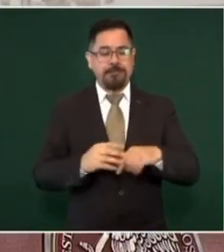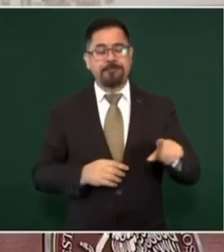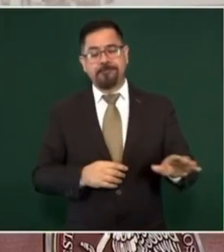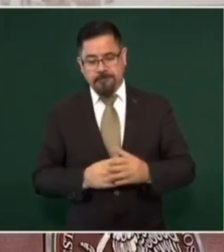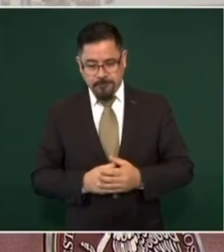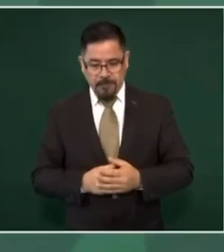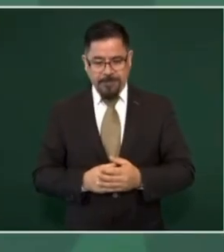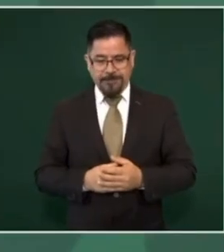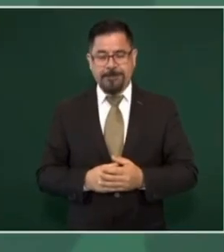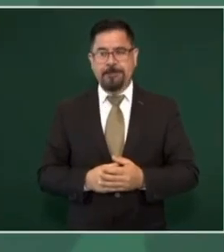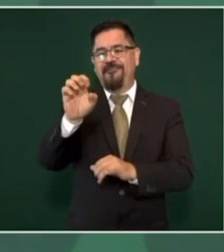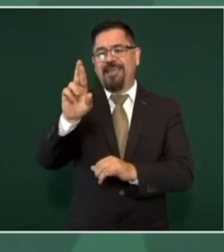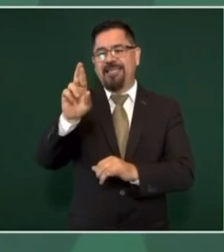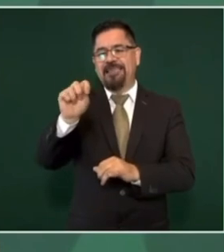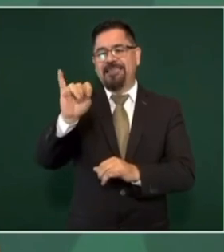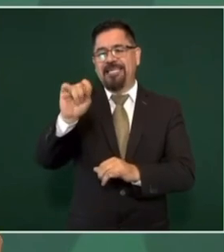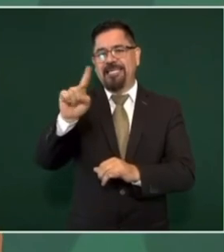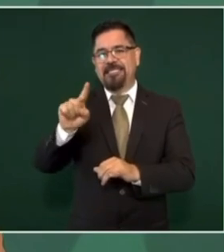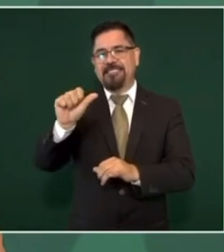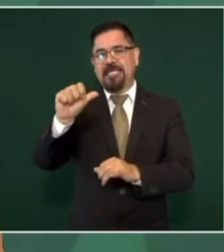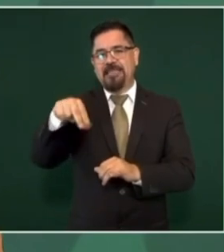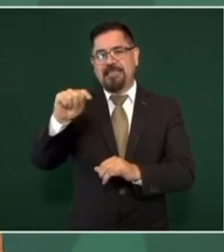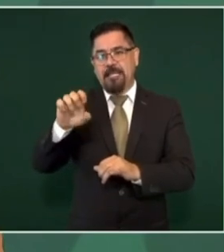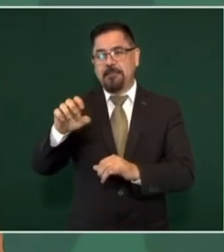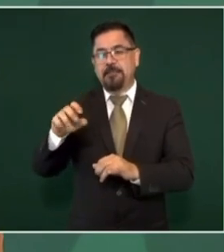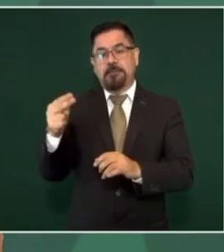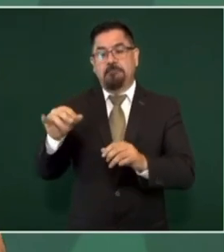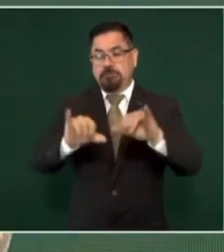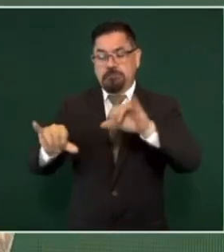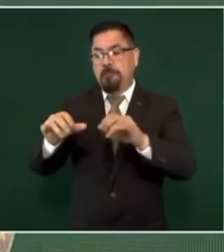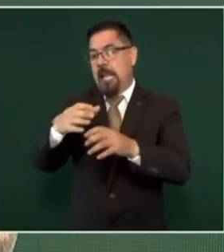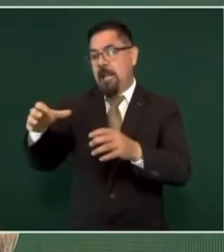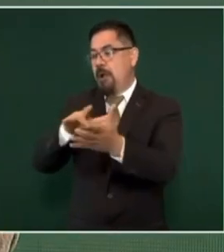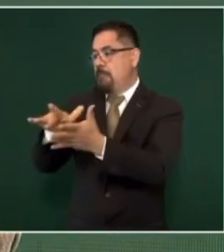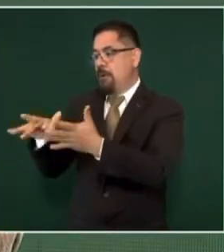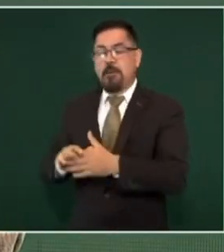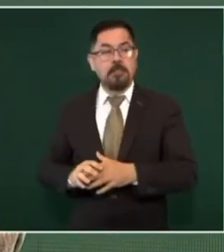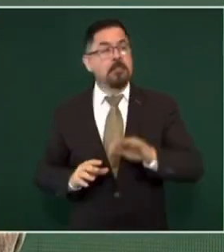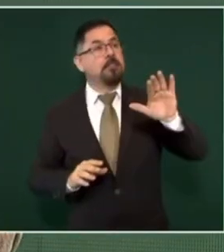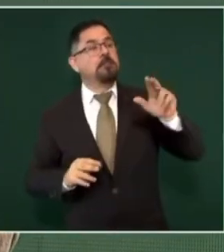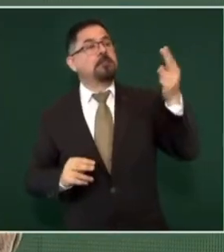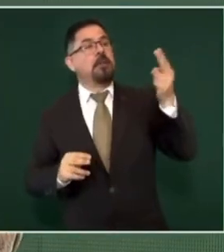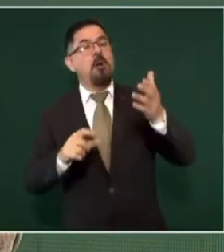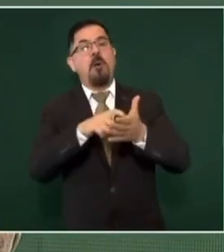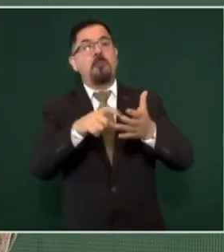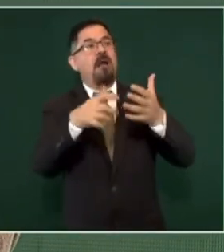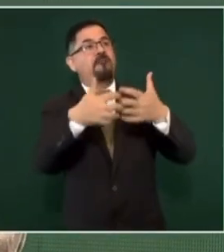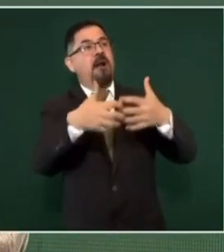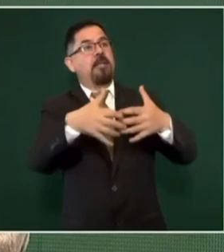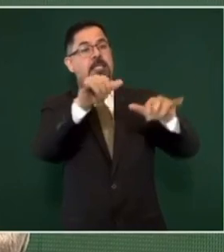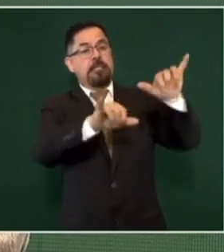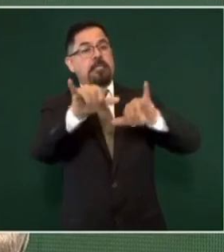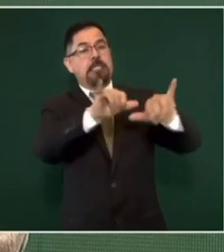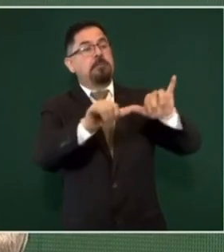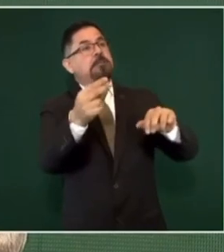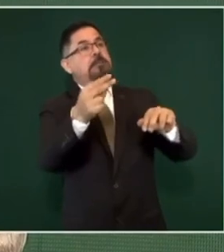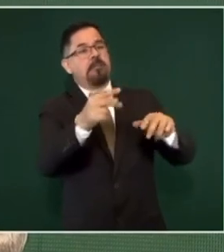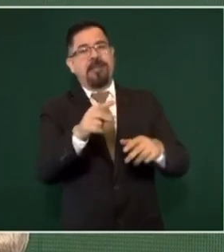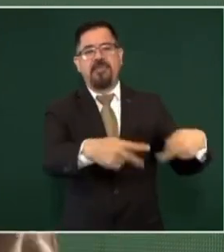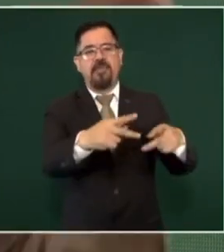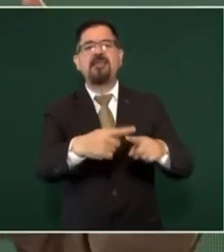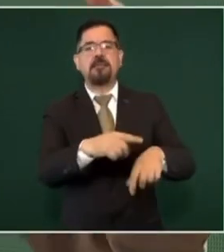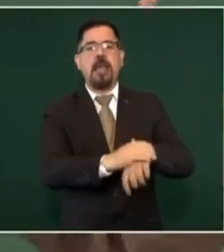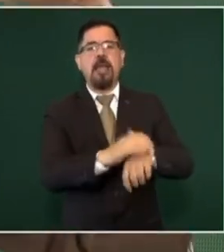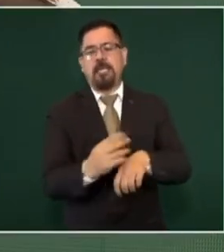necesario producir fertilizantes y que se tenía que comprar una fábrica de fertilizantes,